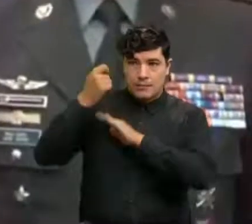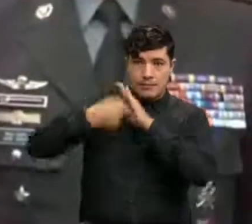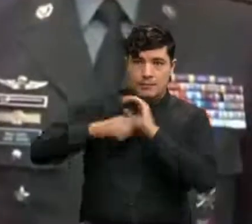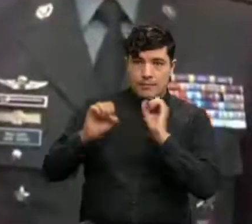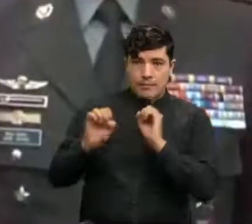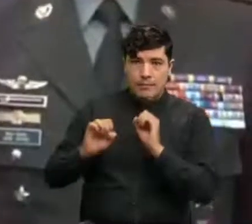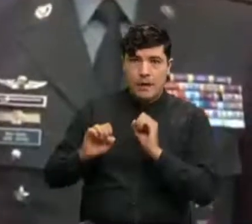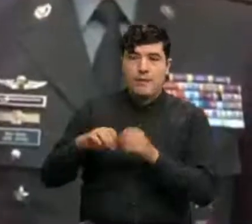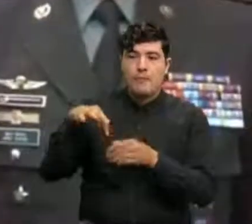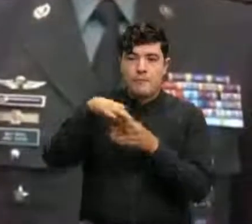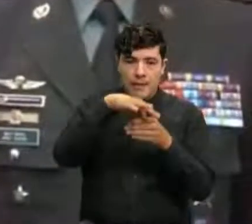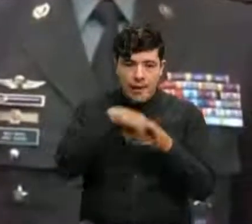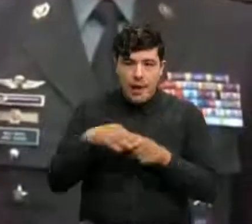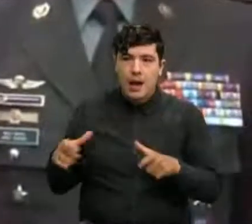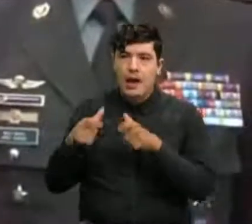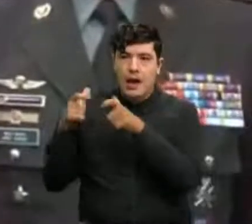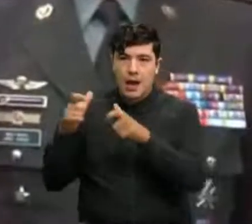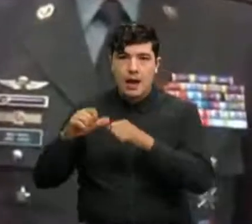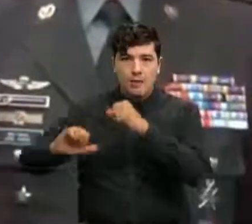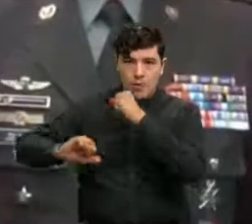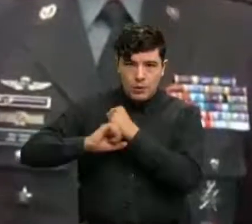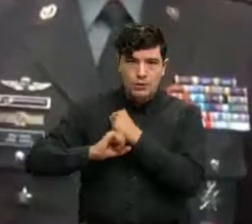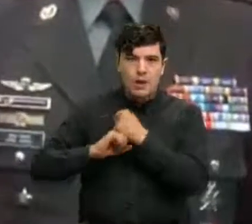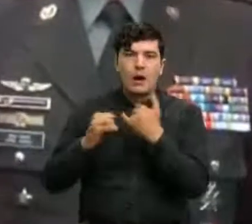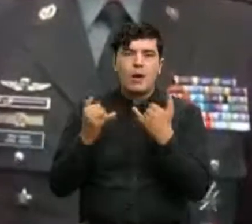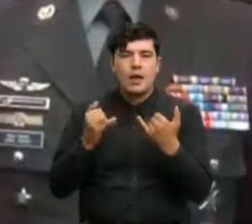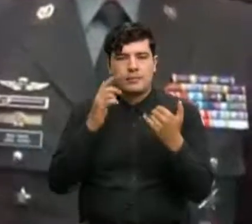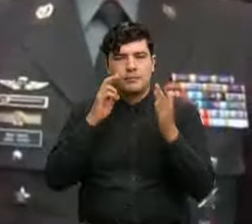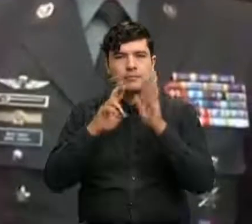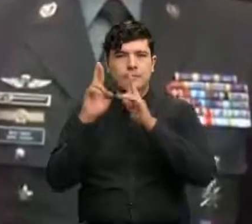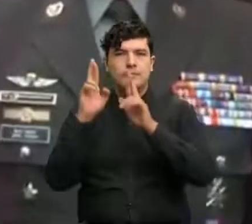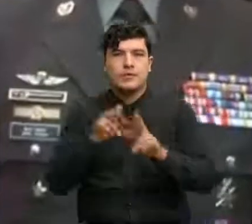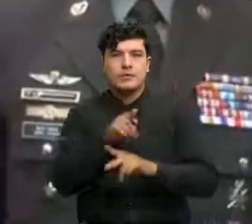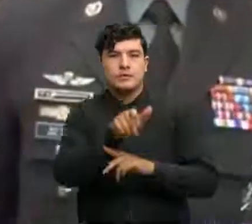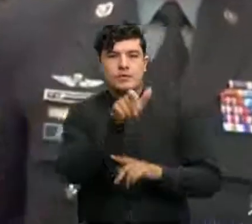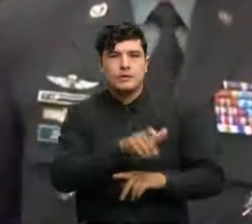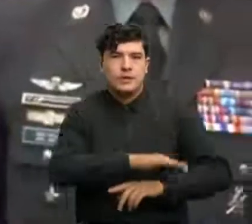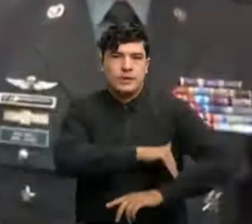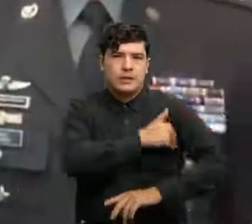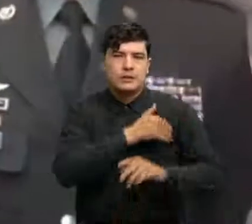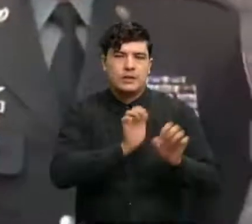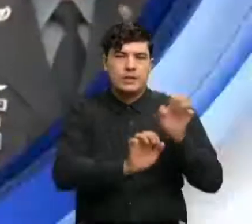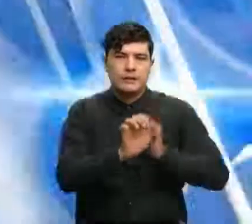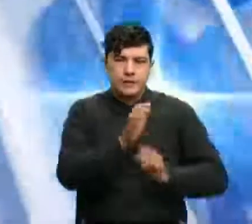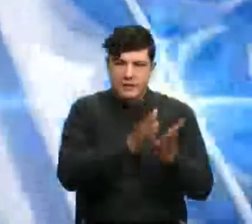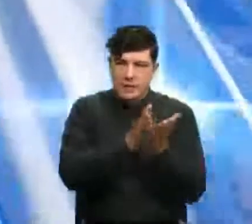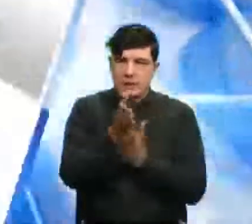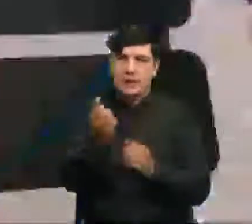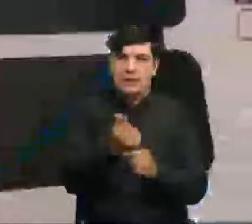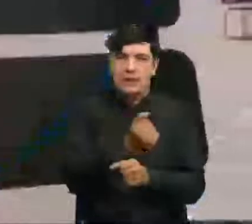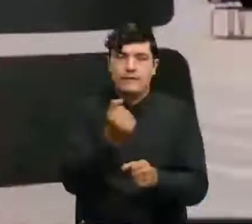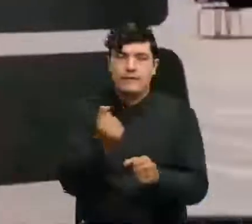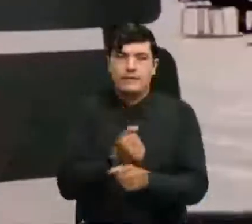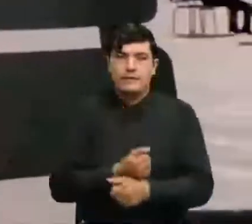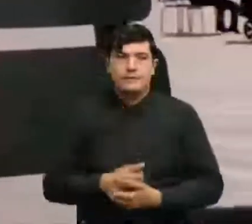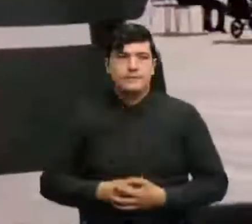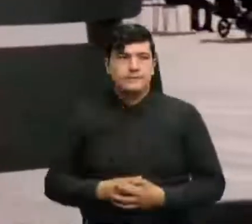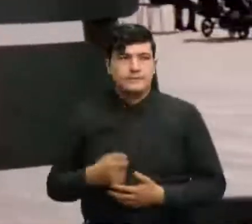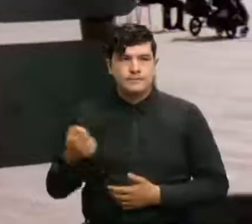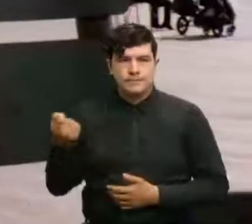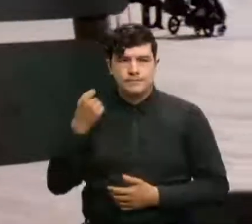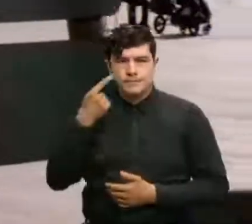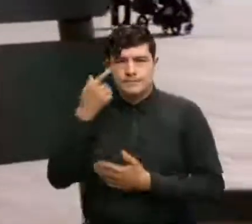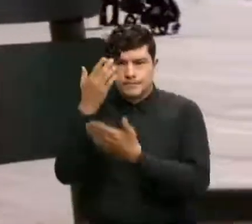pública y unos soldados y policías admirables. Con esto, el ministro de Defensa podrá seguir ejerciendo sus funciones. Según un estudio de la Agencia